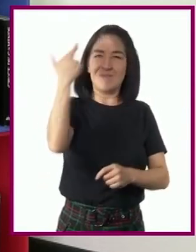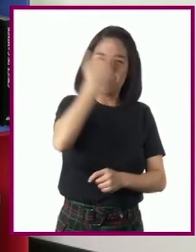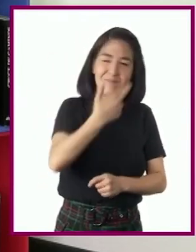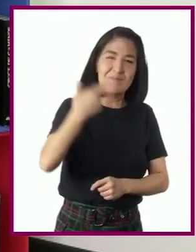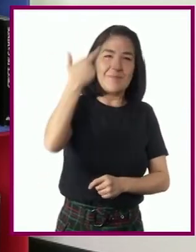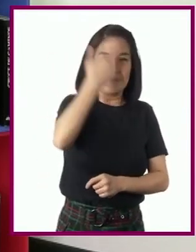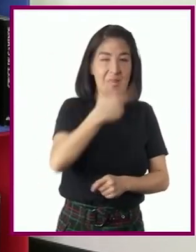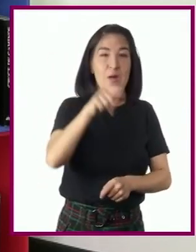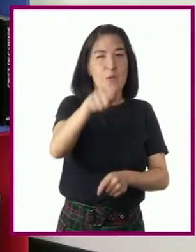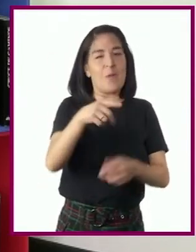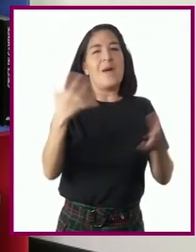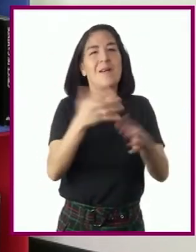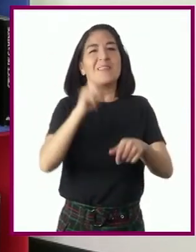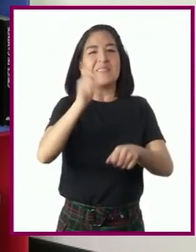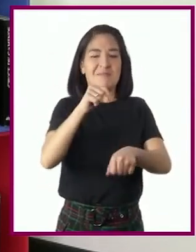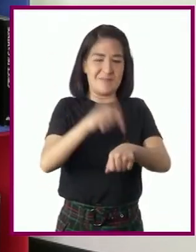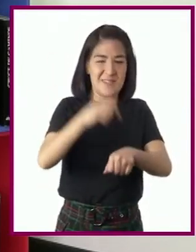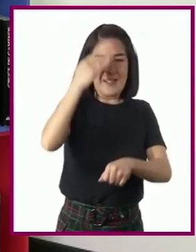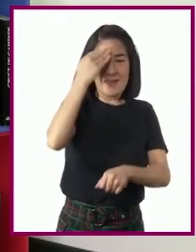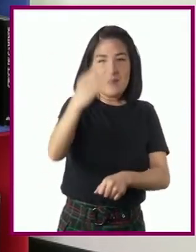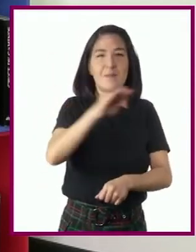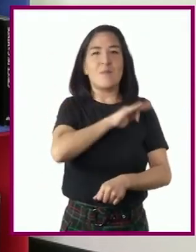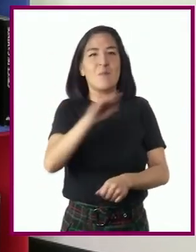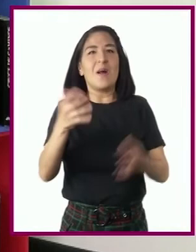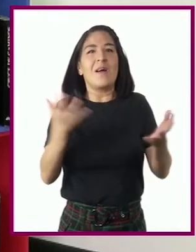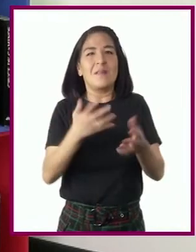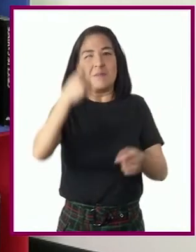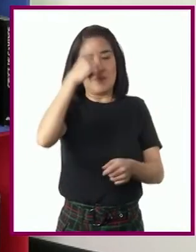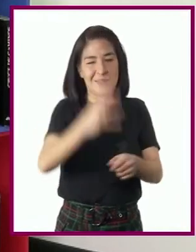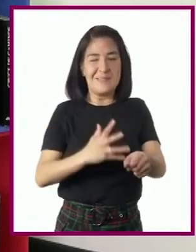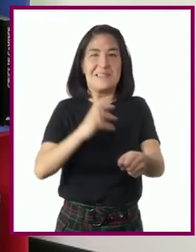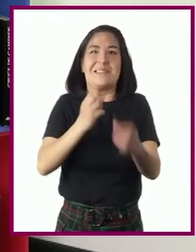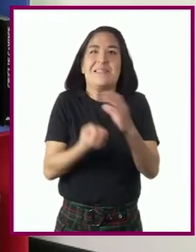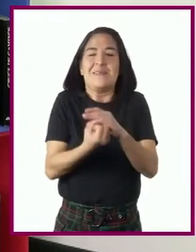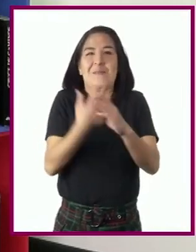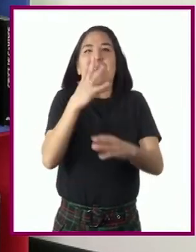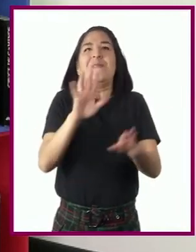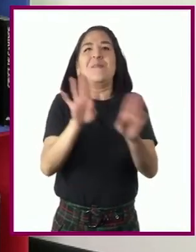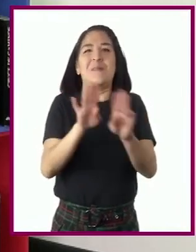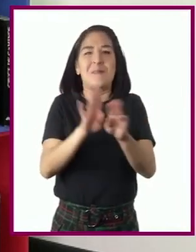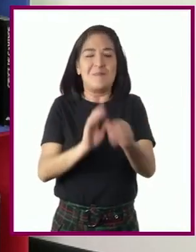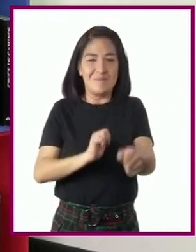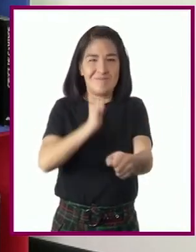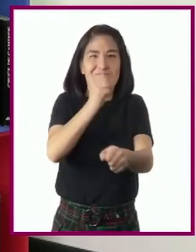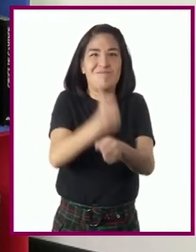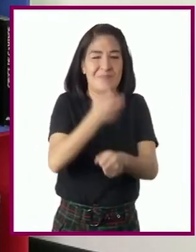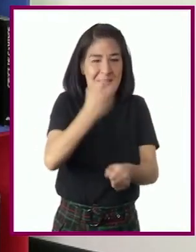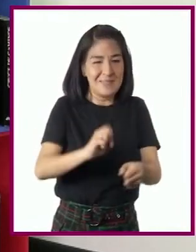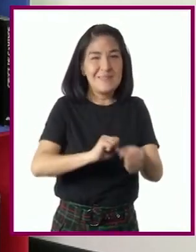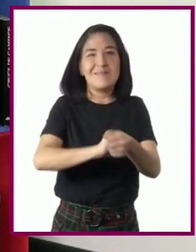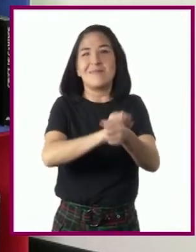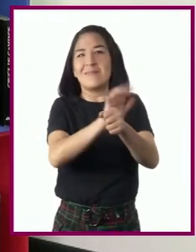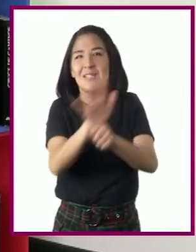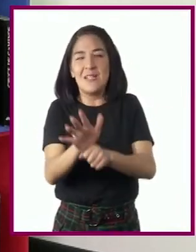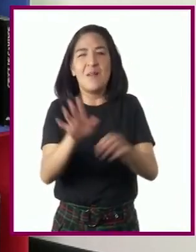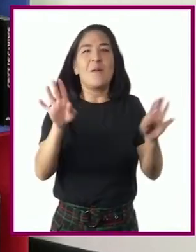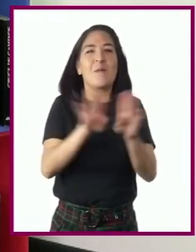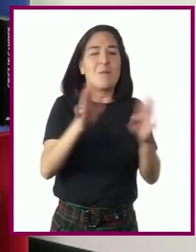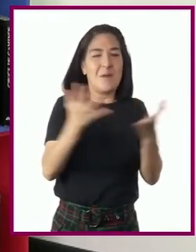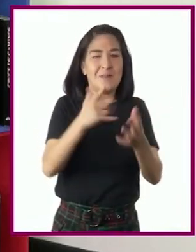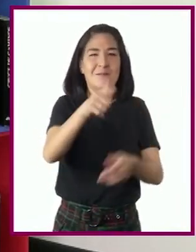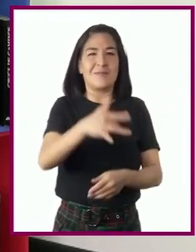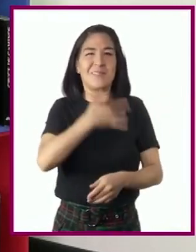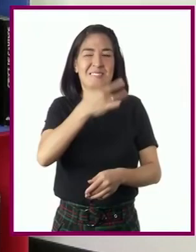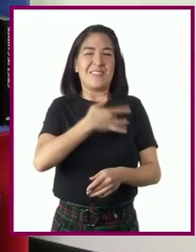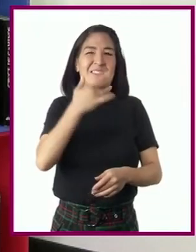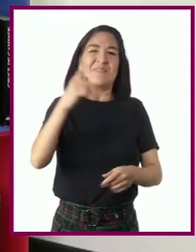ese tiempo para pensar cómo se han adaptado a la contingencia, cómo ha cambiado su vida y de qué forma se han